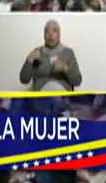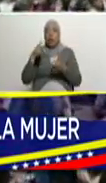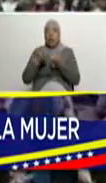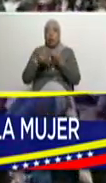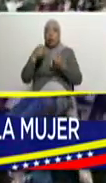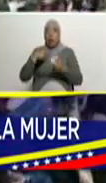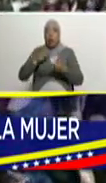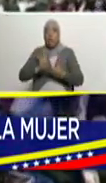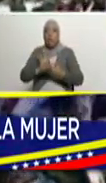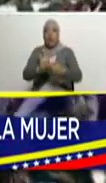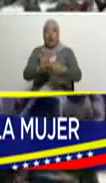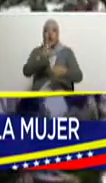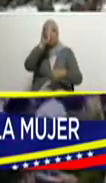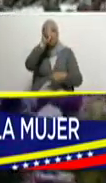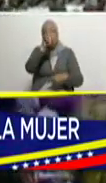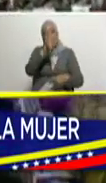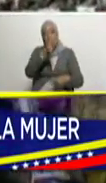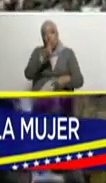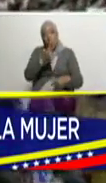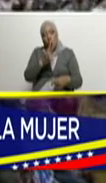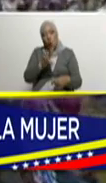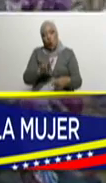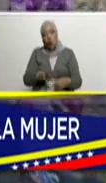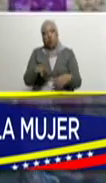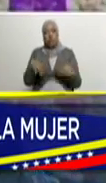Para estar todos los días, miren, en la agenda,